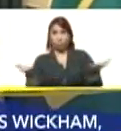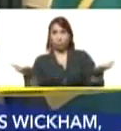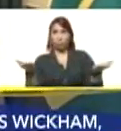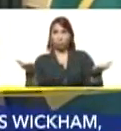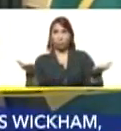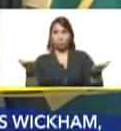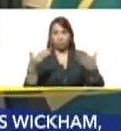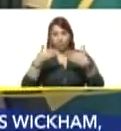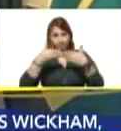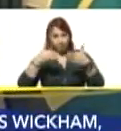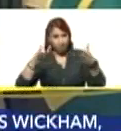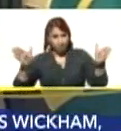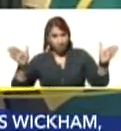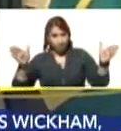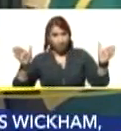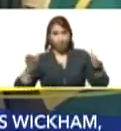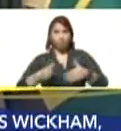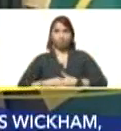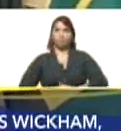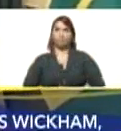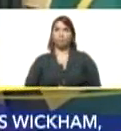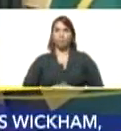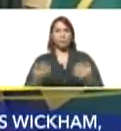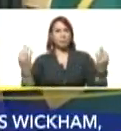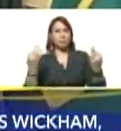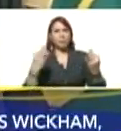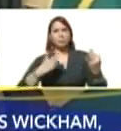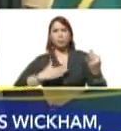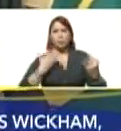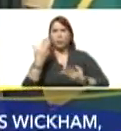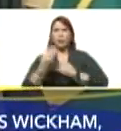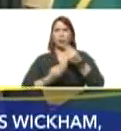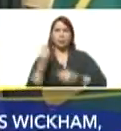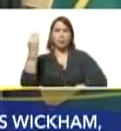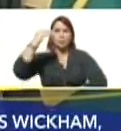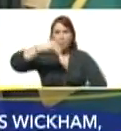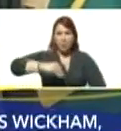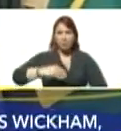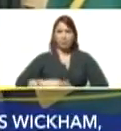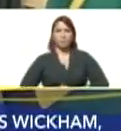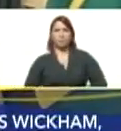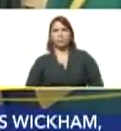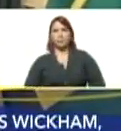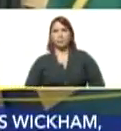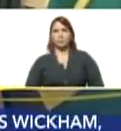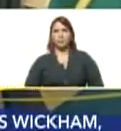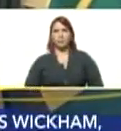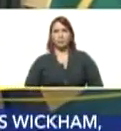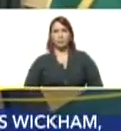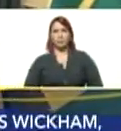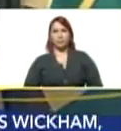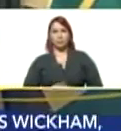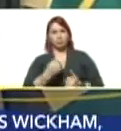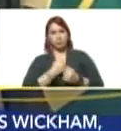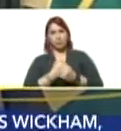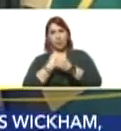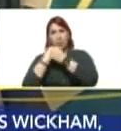Las puertas abiertas. Siempre se puede hacer más, señor embajador, querido Andreas